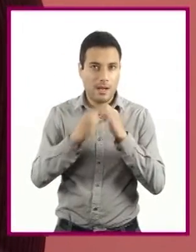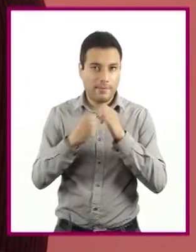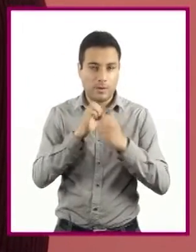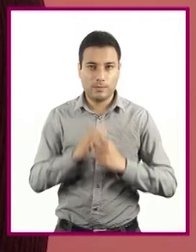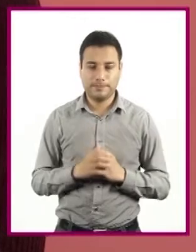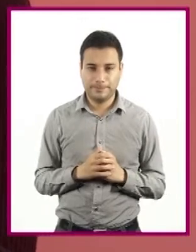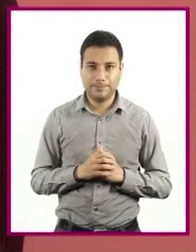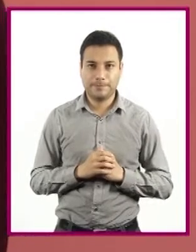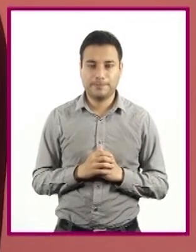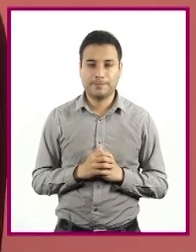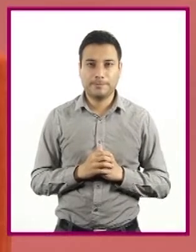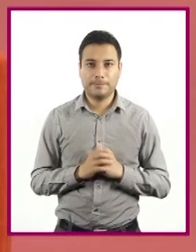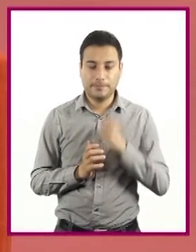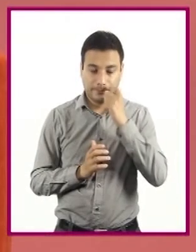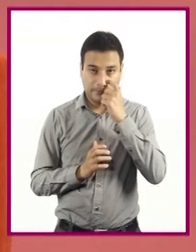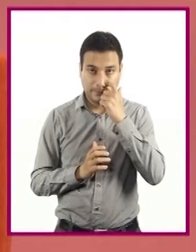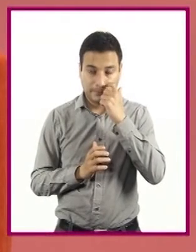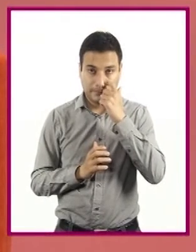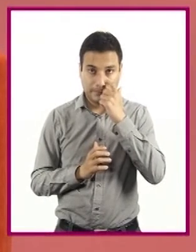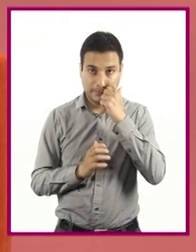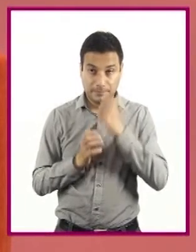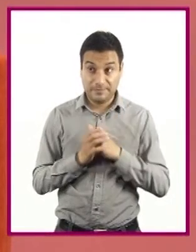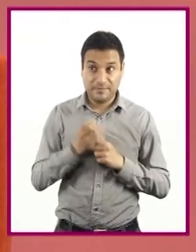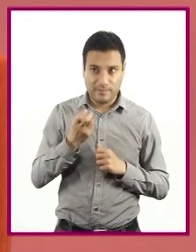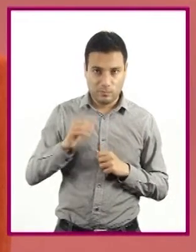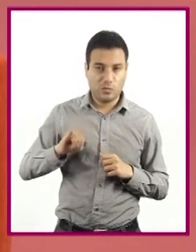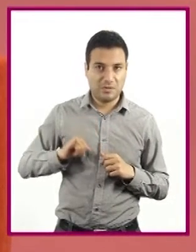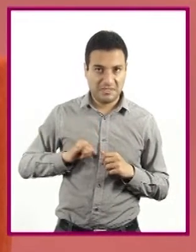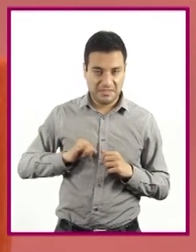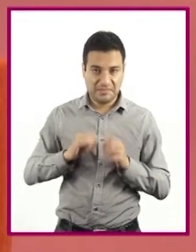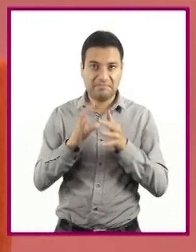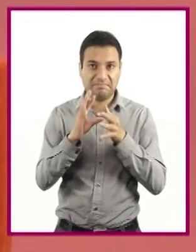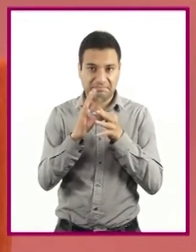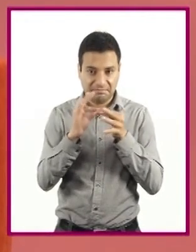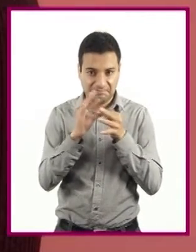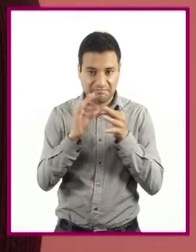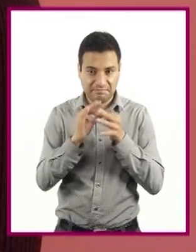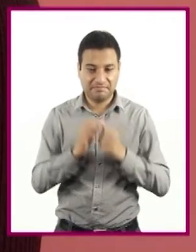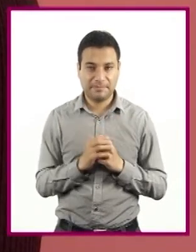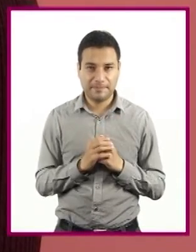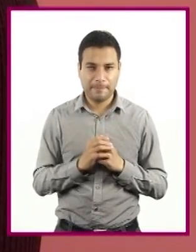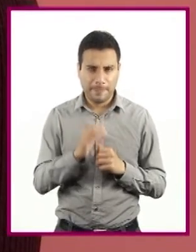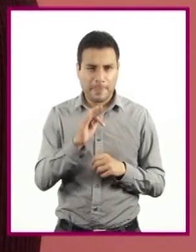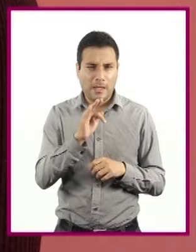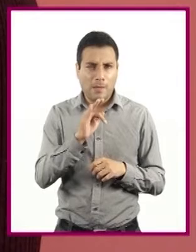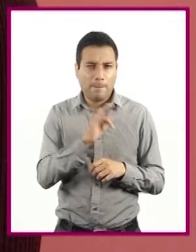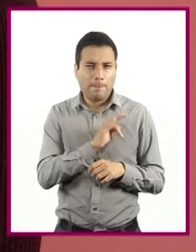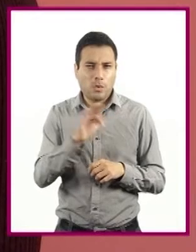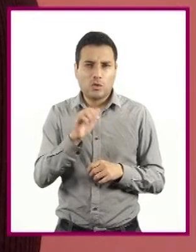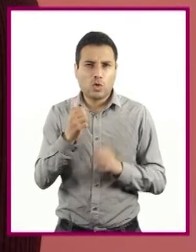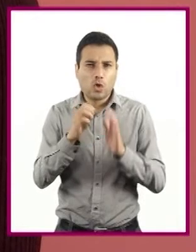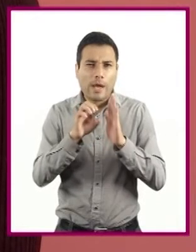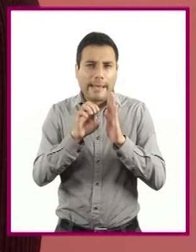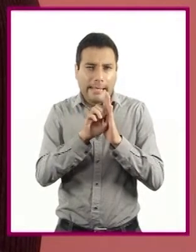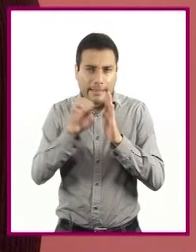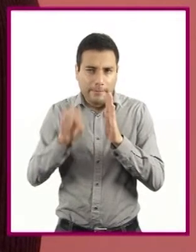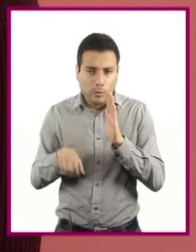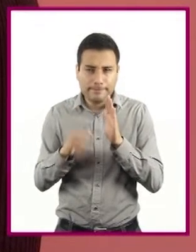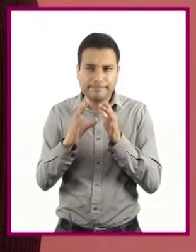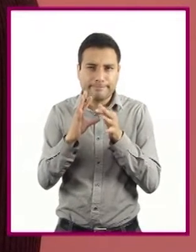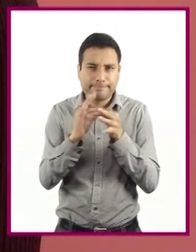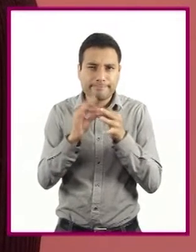Jin escondido. Es muy interesante lo que nos cuenta, doctora. ¿Nos podría ofrecer un ejemplo de proverbio?